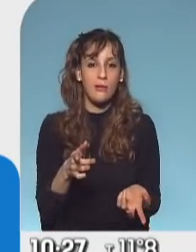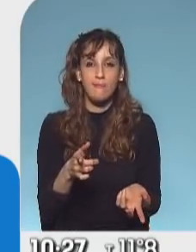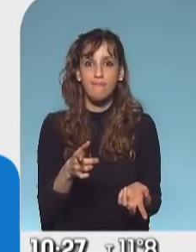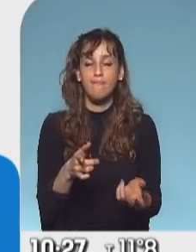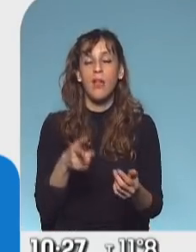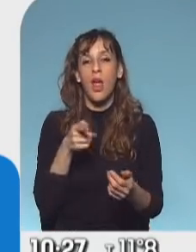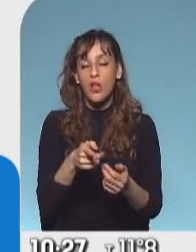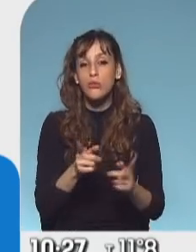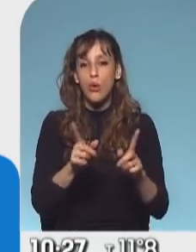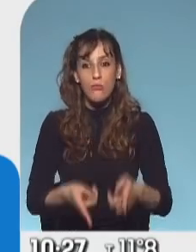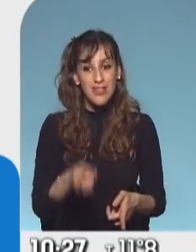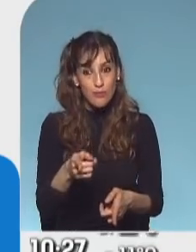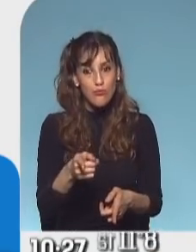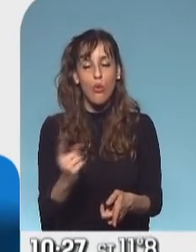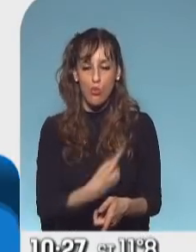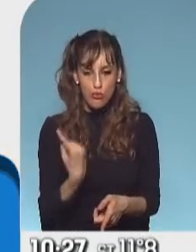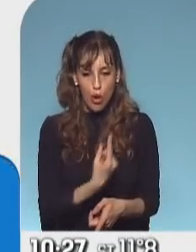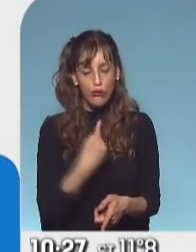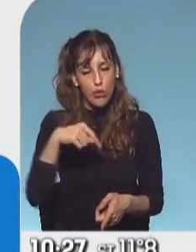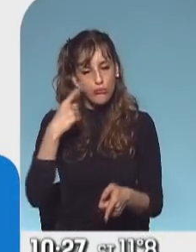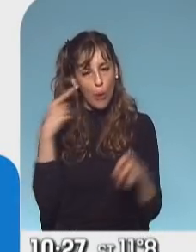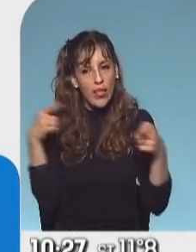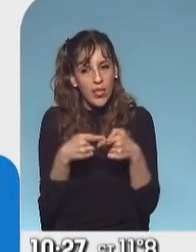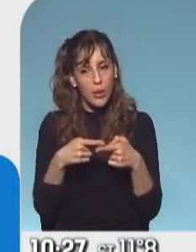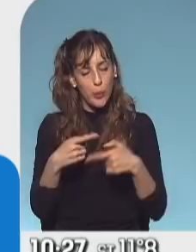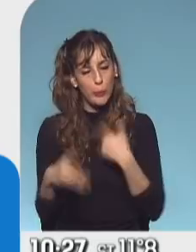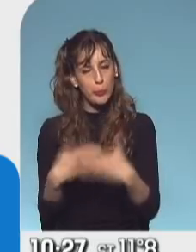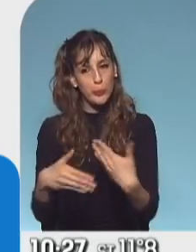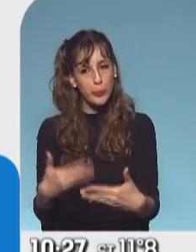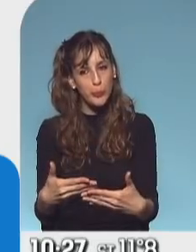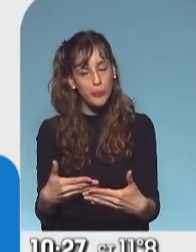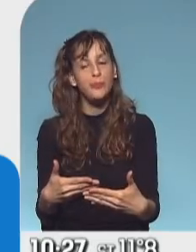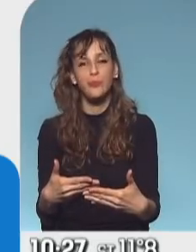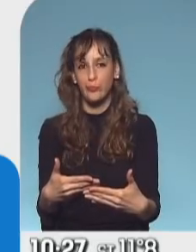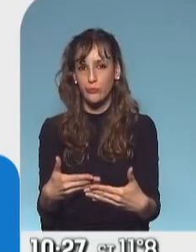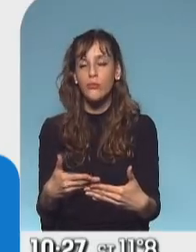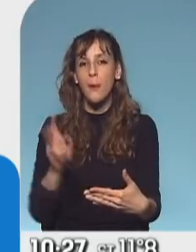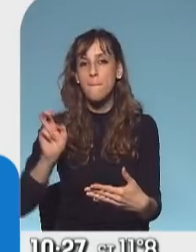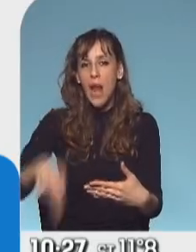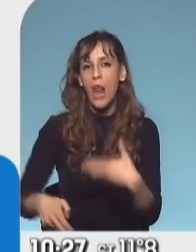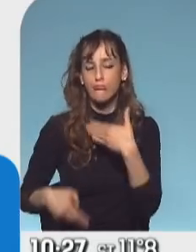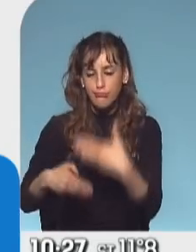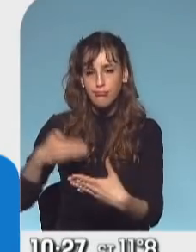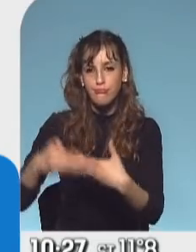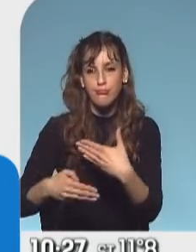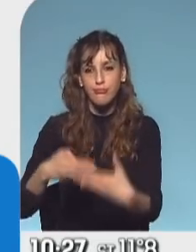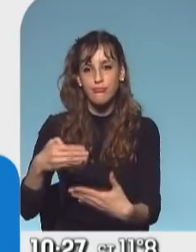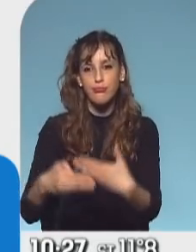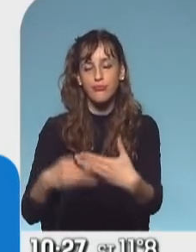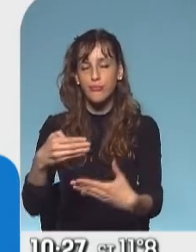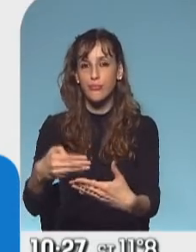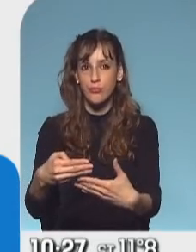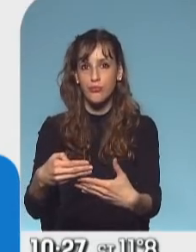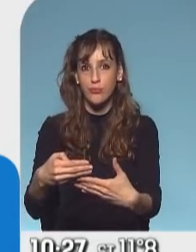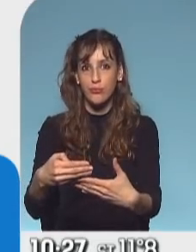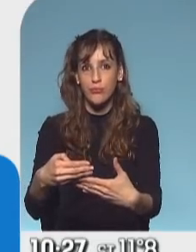Y con esa lógica nosotros hemos venido todo este tiempo sosteniendo y ayudando en la medida de lo que el